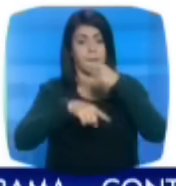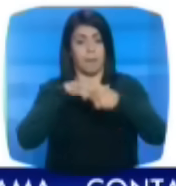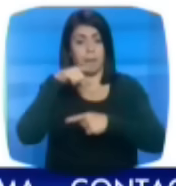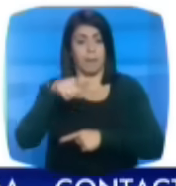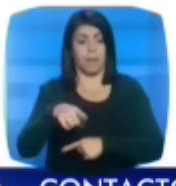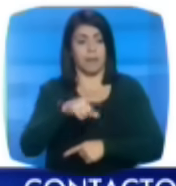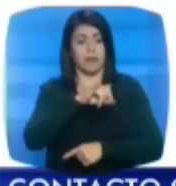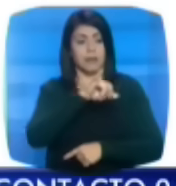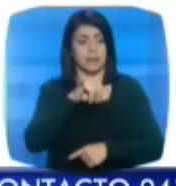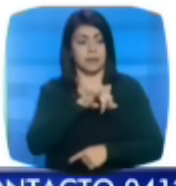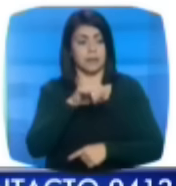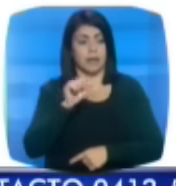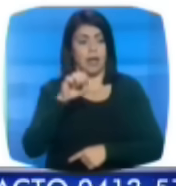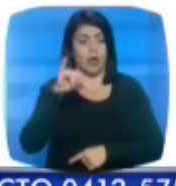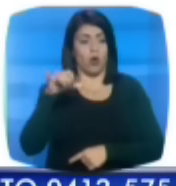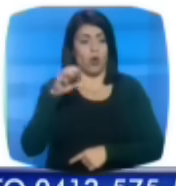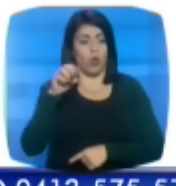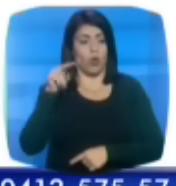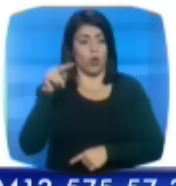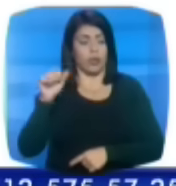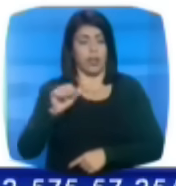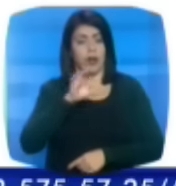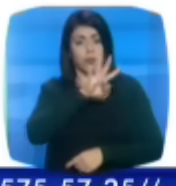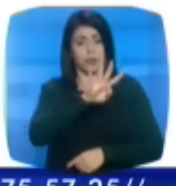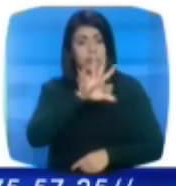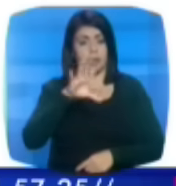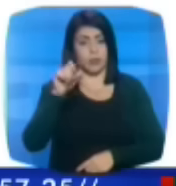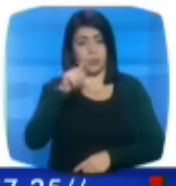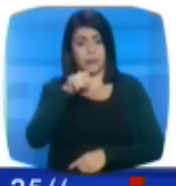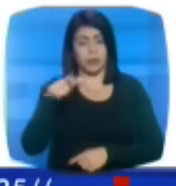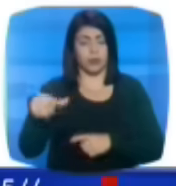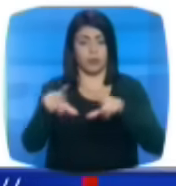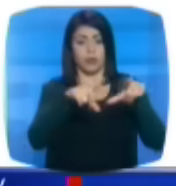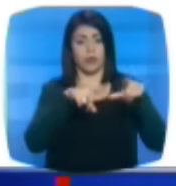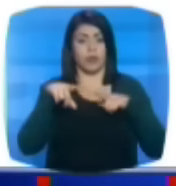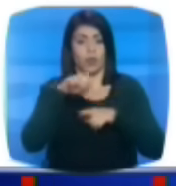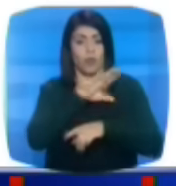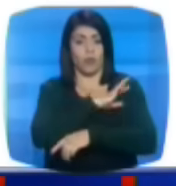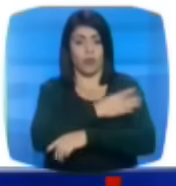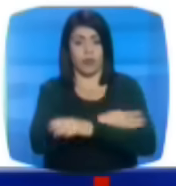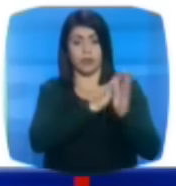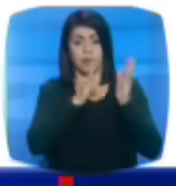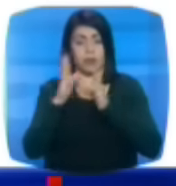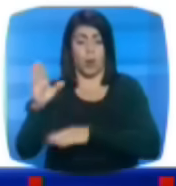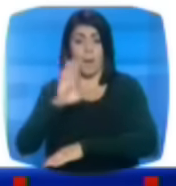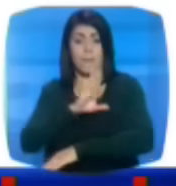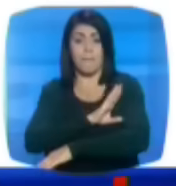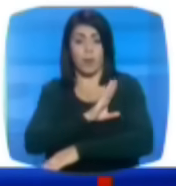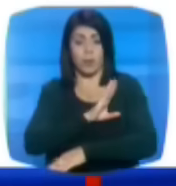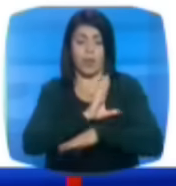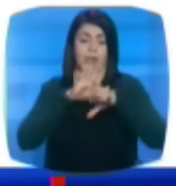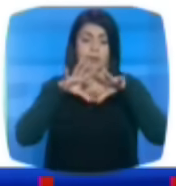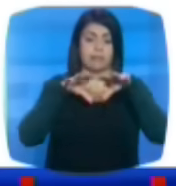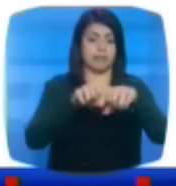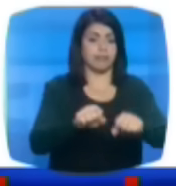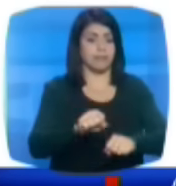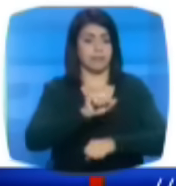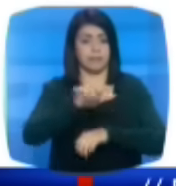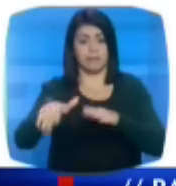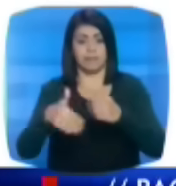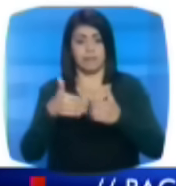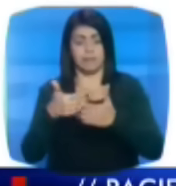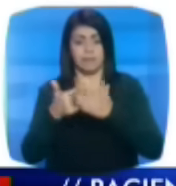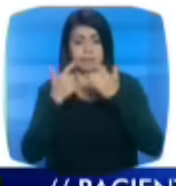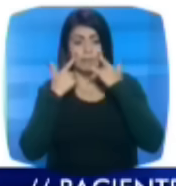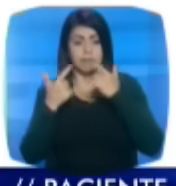de Sajonia. Más de 450 agentes de las fuerzas del orden allanaron propiedades en todo el estado, así